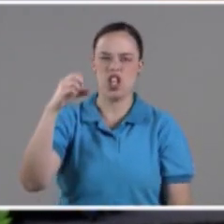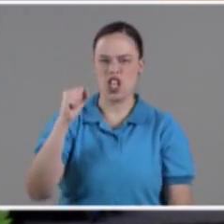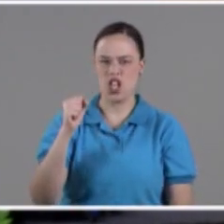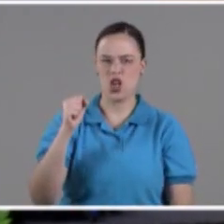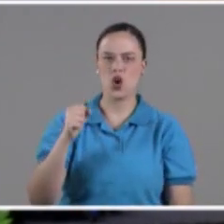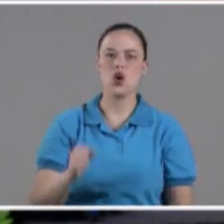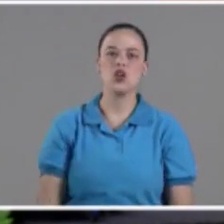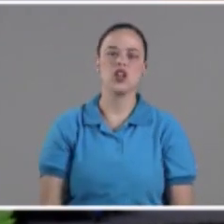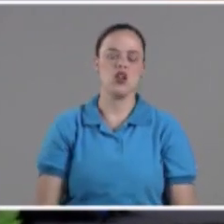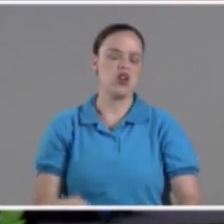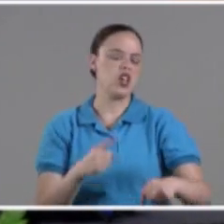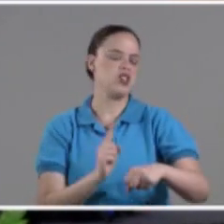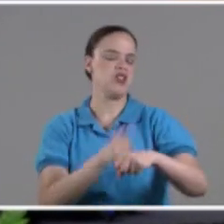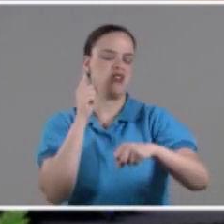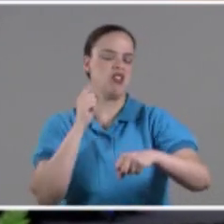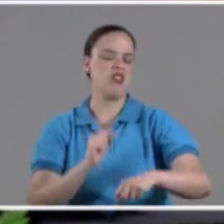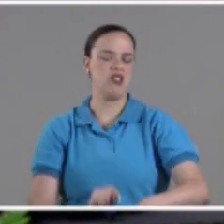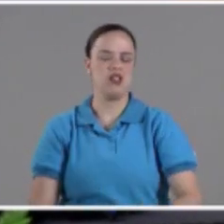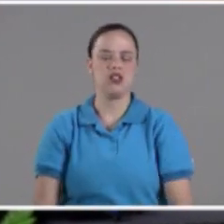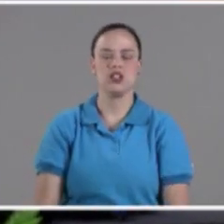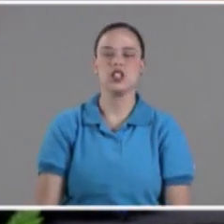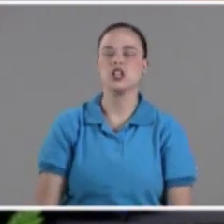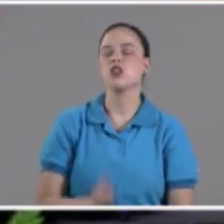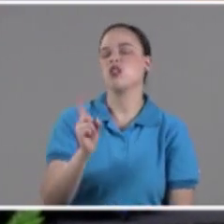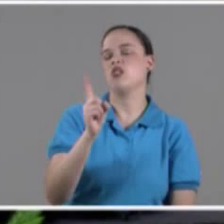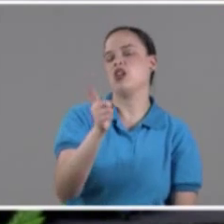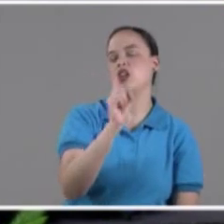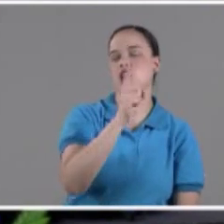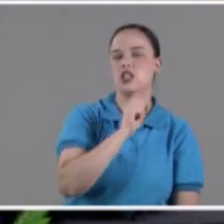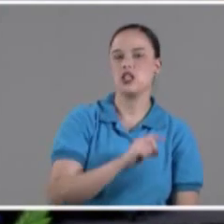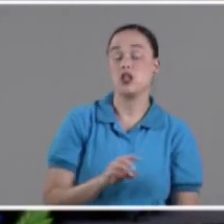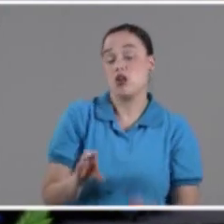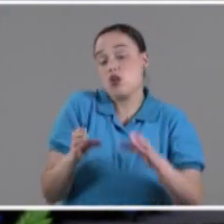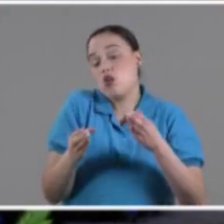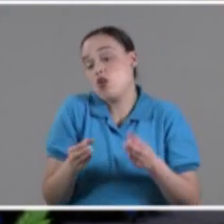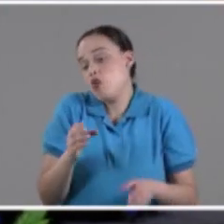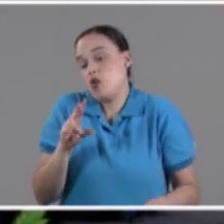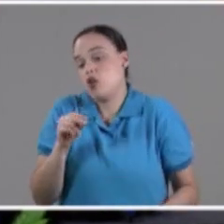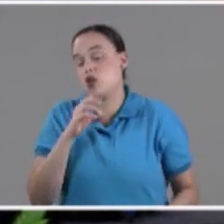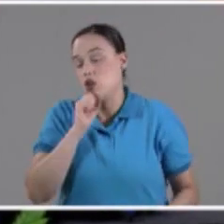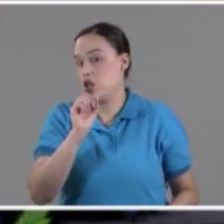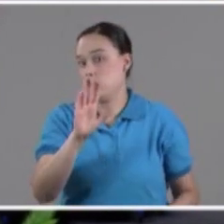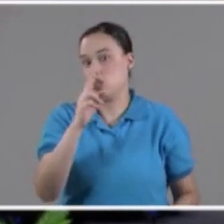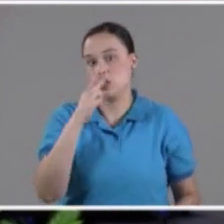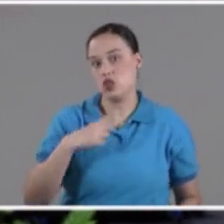que lo cuelguen de los pulgares ni modo si no es su hijo